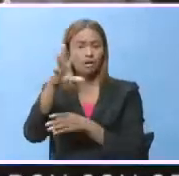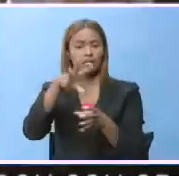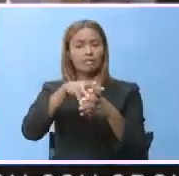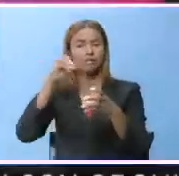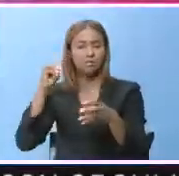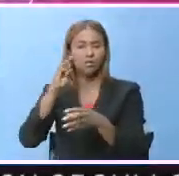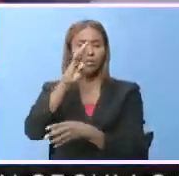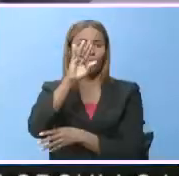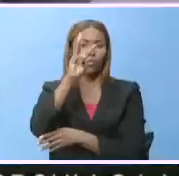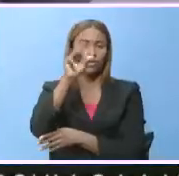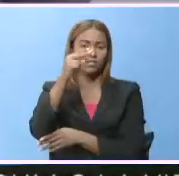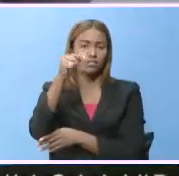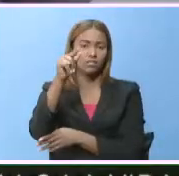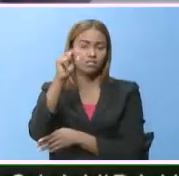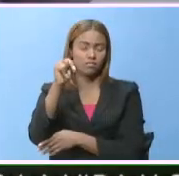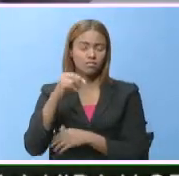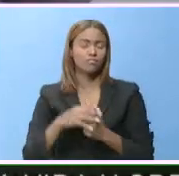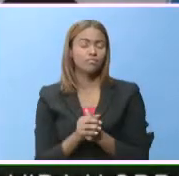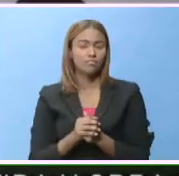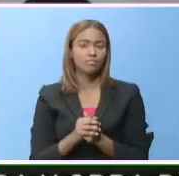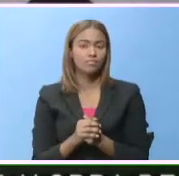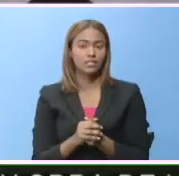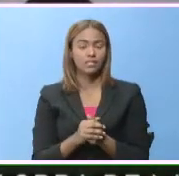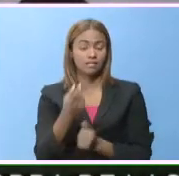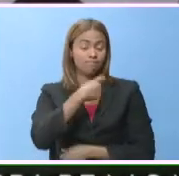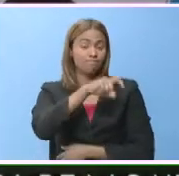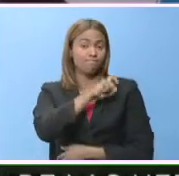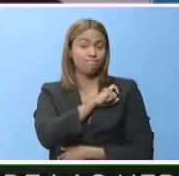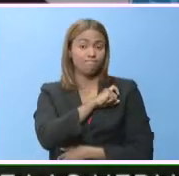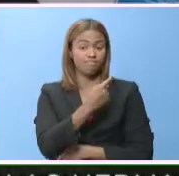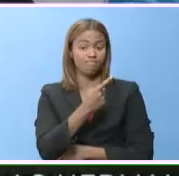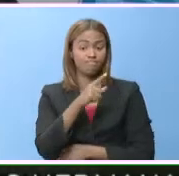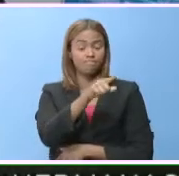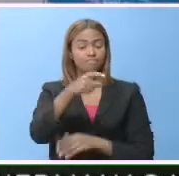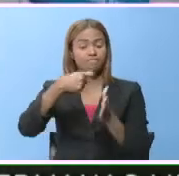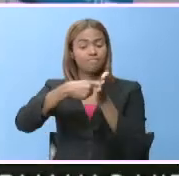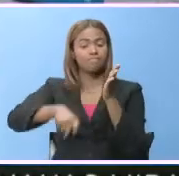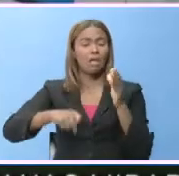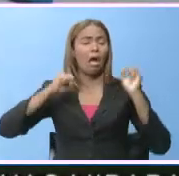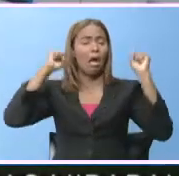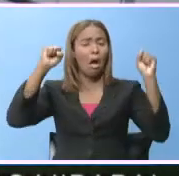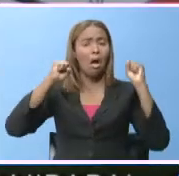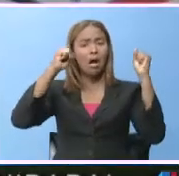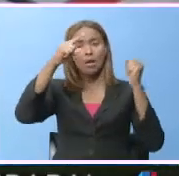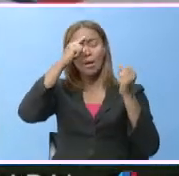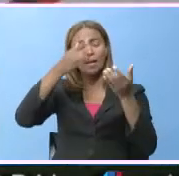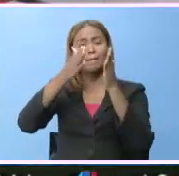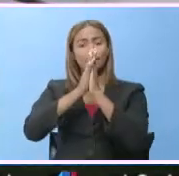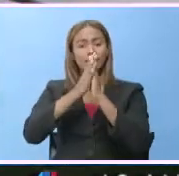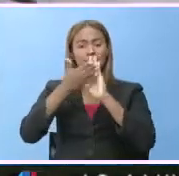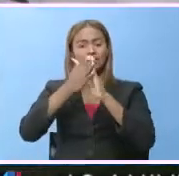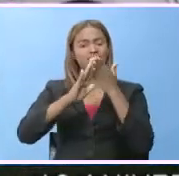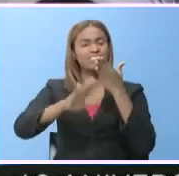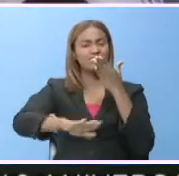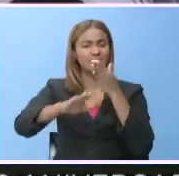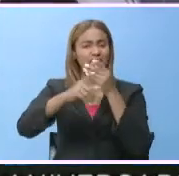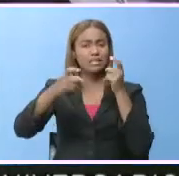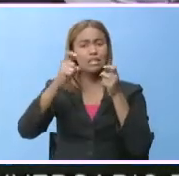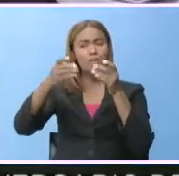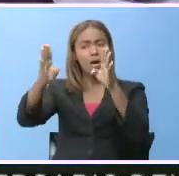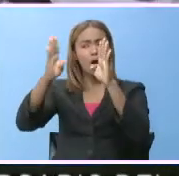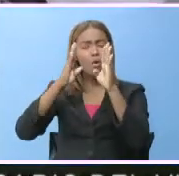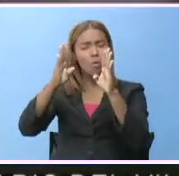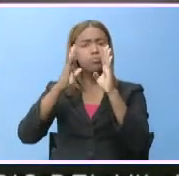a Washington. En Madrid, España, los taxistas se manifestaron para pedir al ayuntamiento que escuche